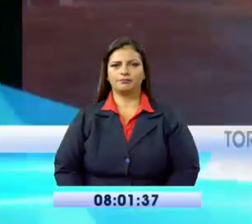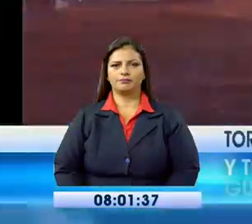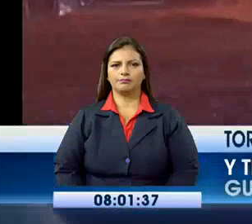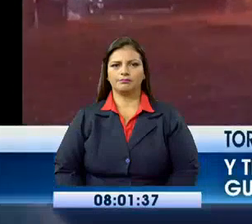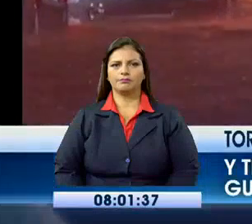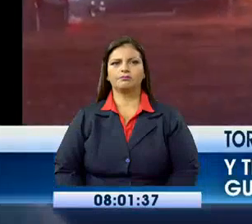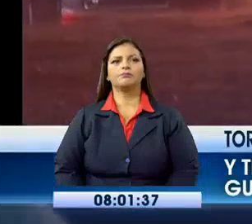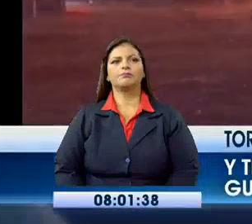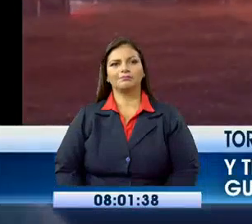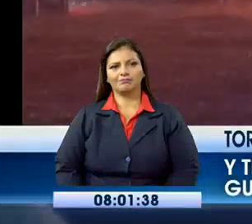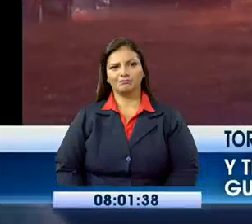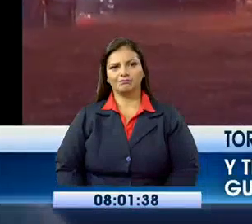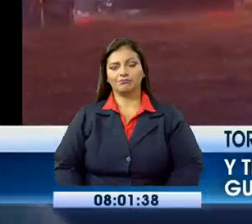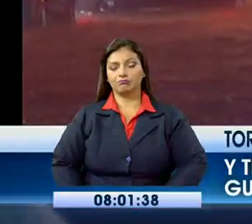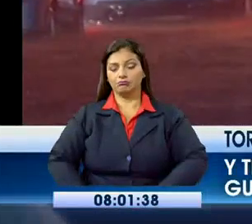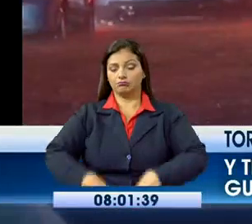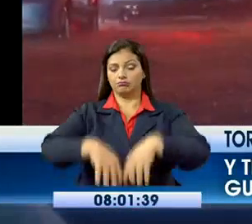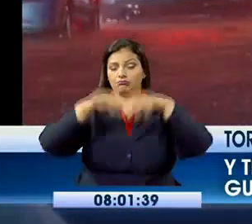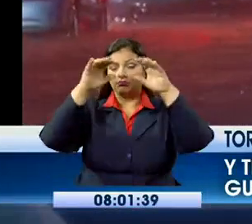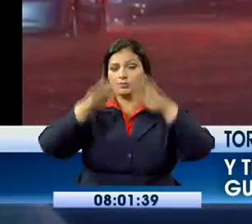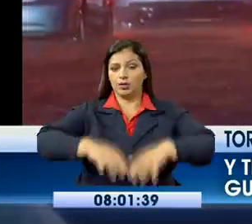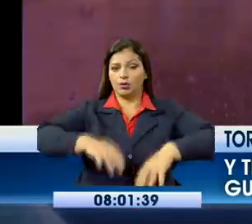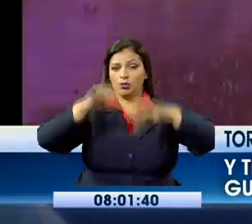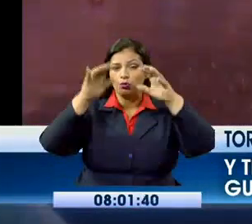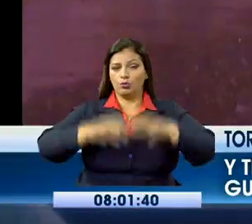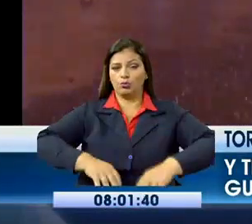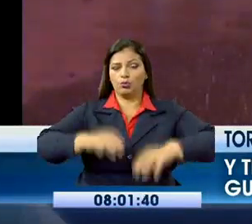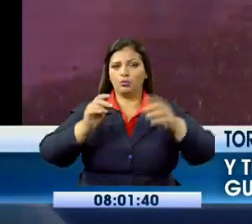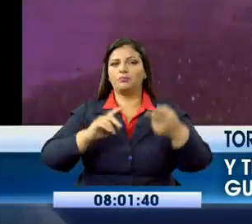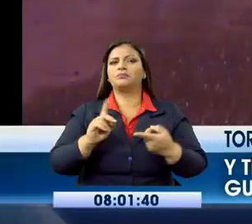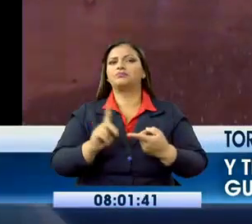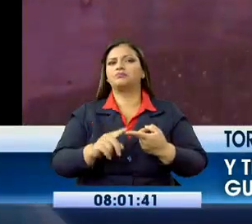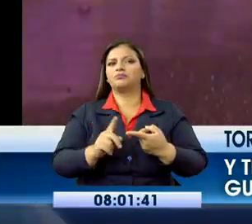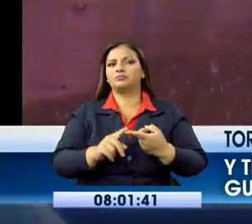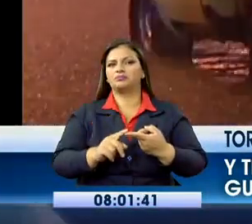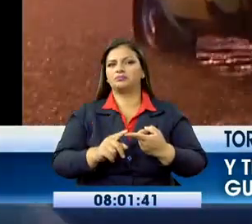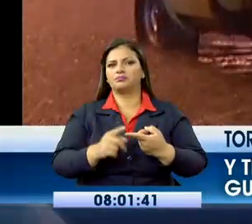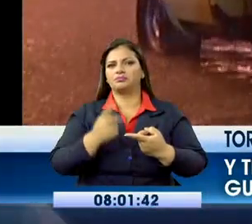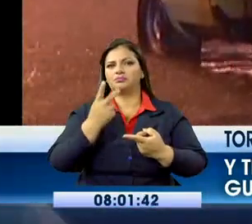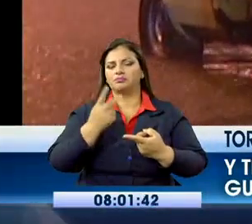La lluvia sorprendió a más de uno en las calles.